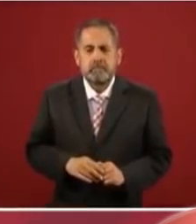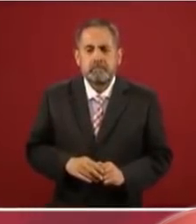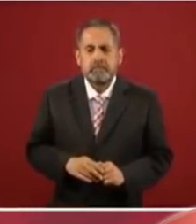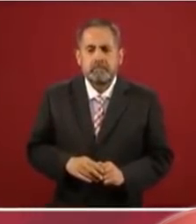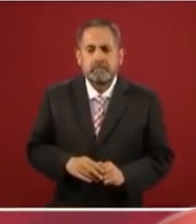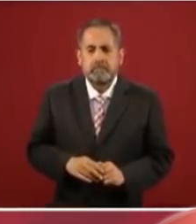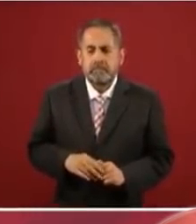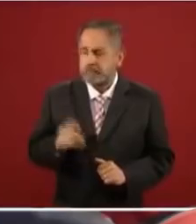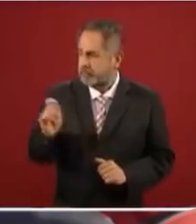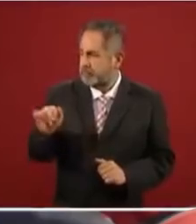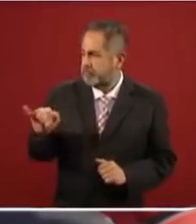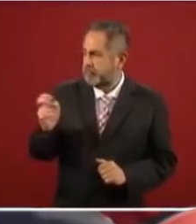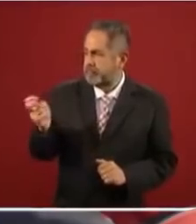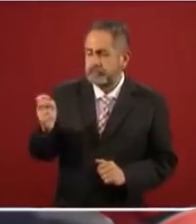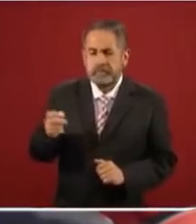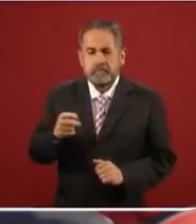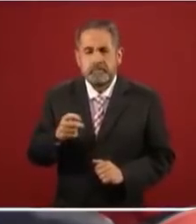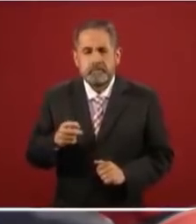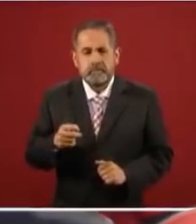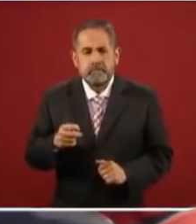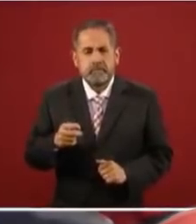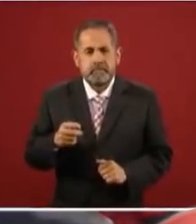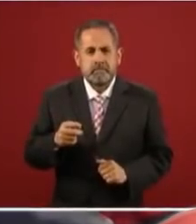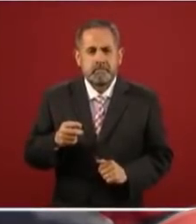sí, de Harvard.